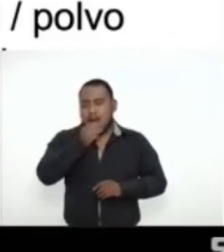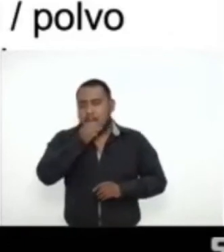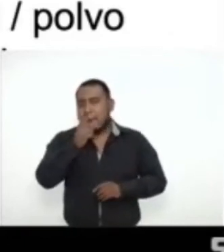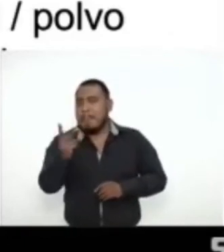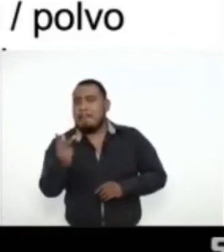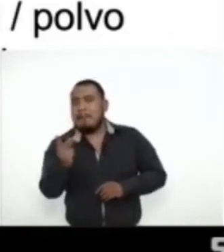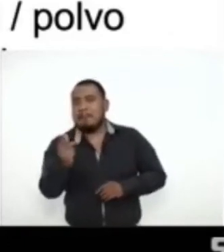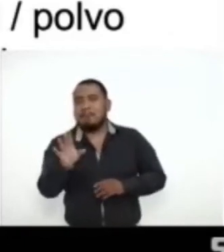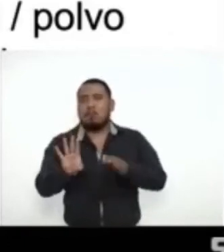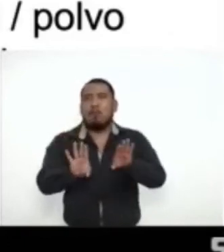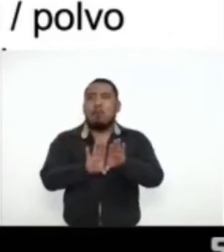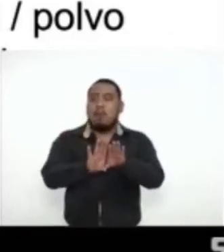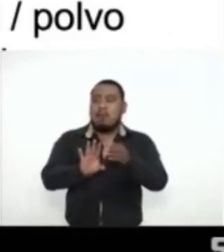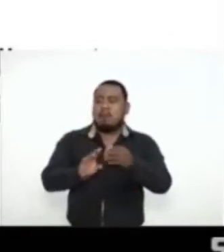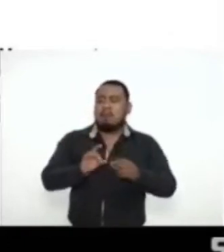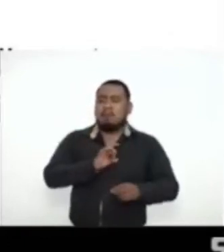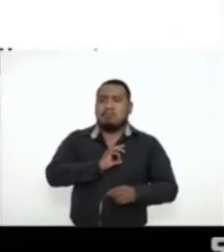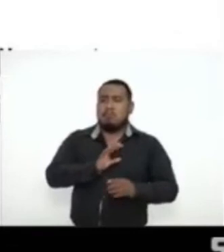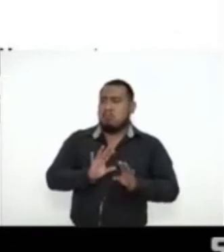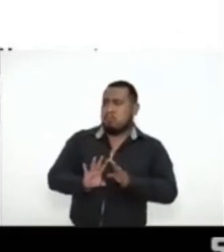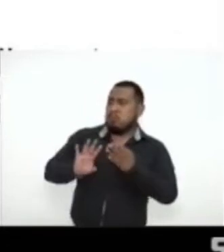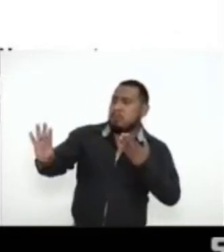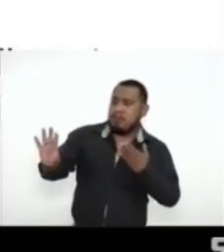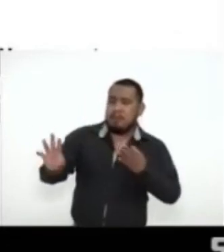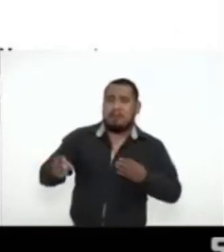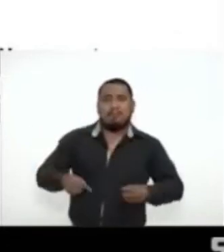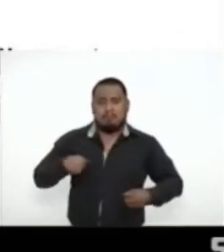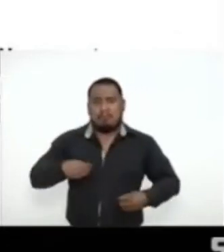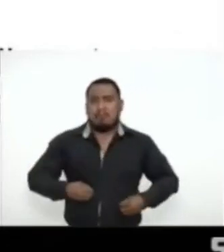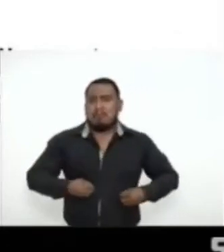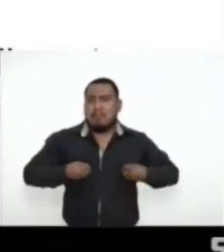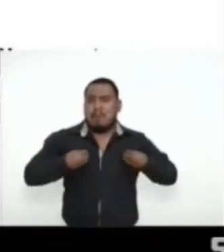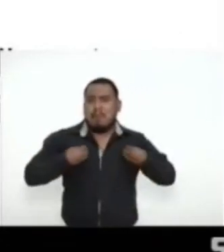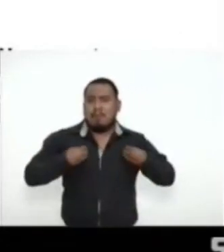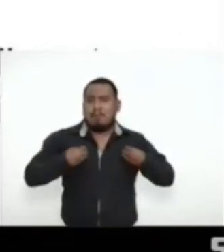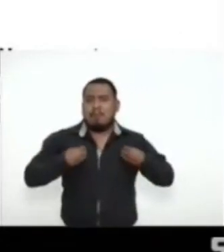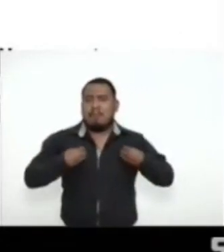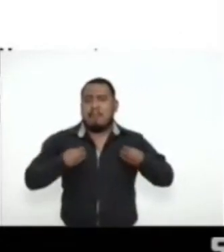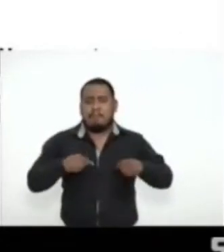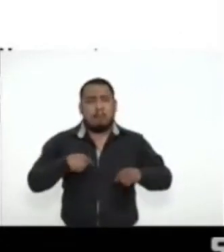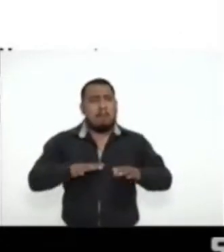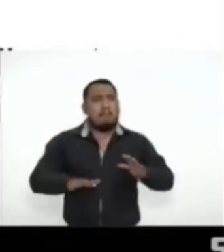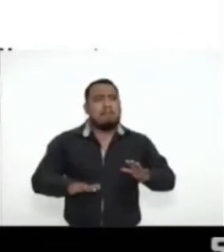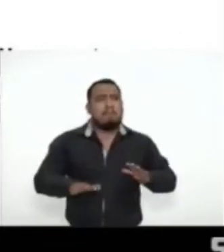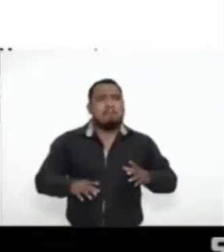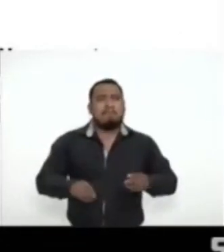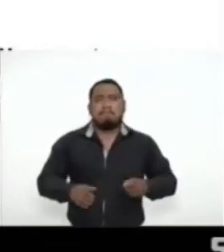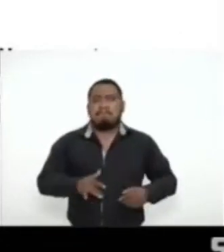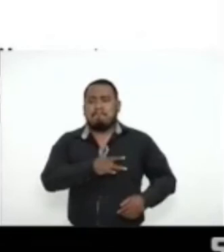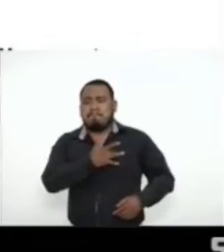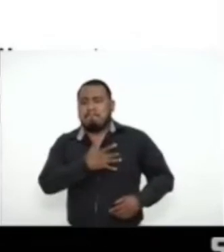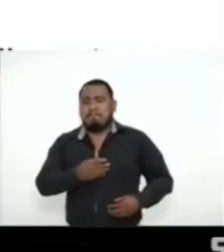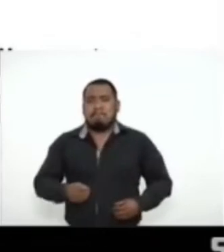como para asustar. Estoy viviendo una situación en donde me siento amenazada en mi